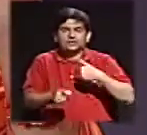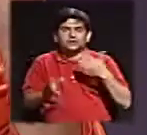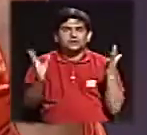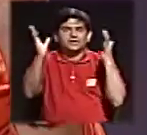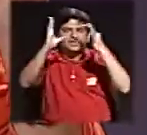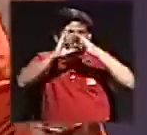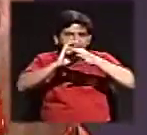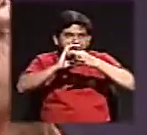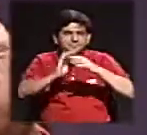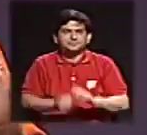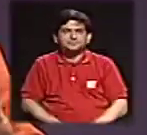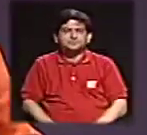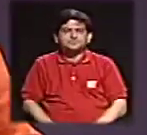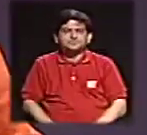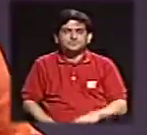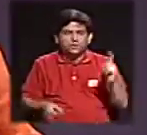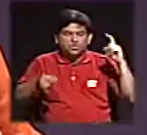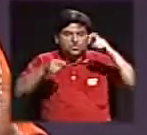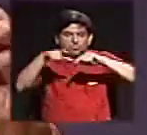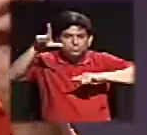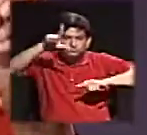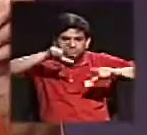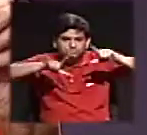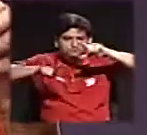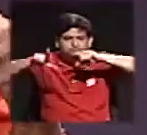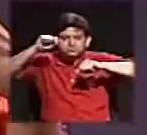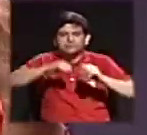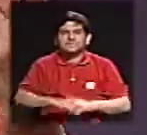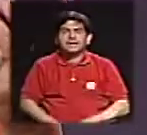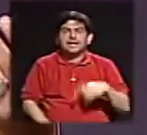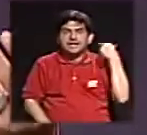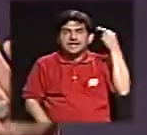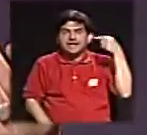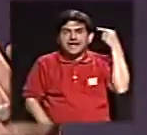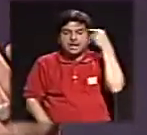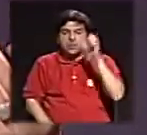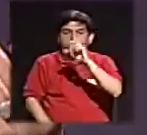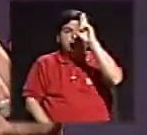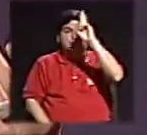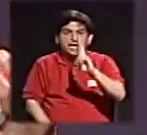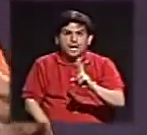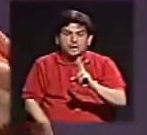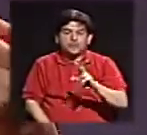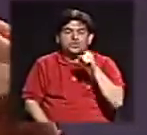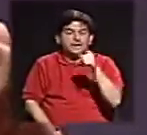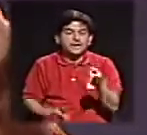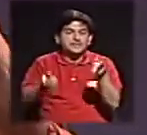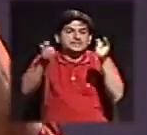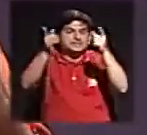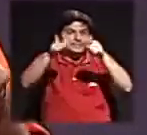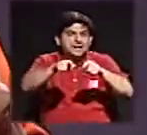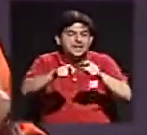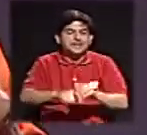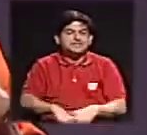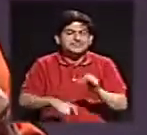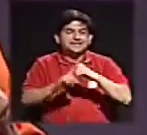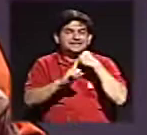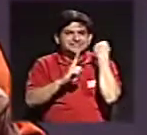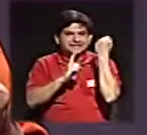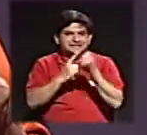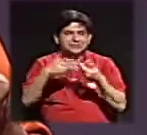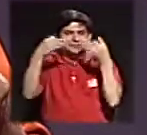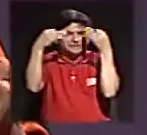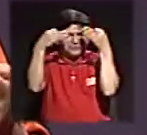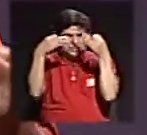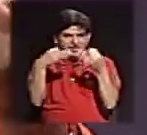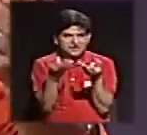que ver con la fertilización in vitro, y al Estado costarricense, ¿verdad? Esta es una